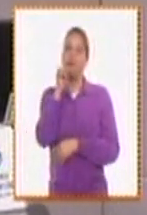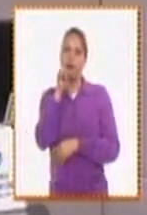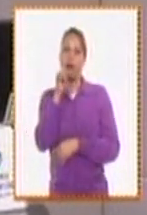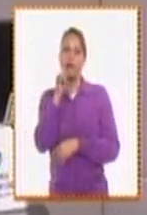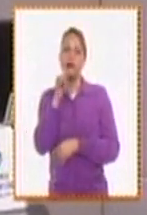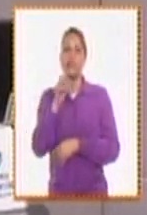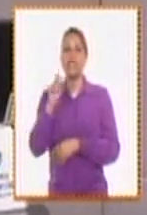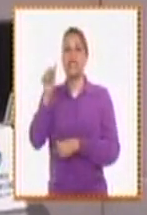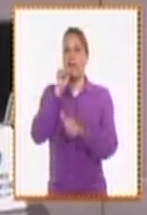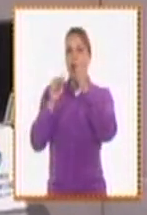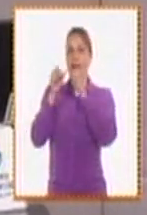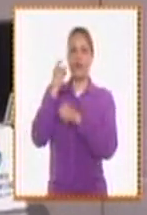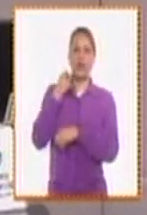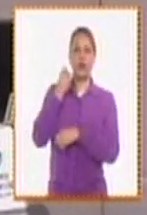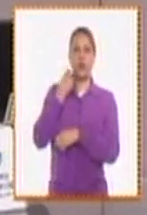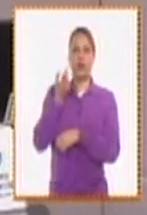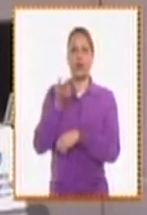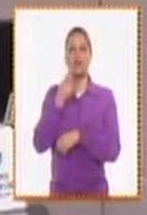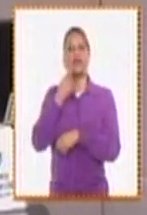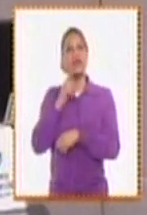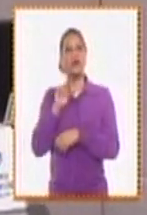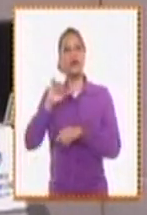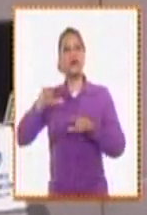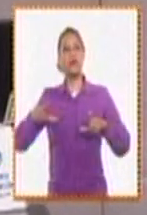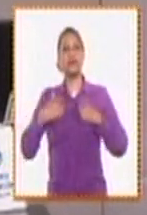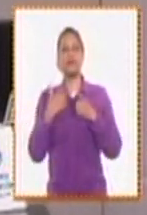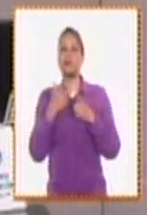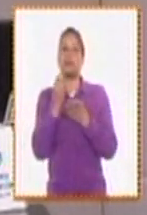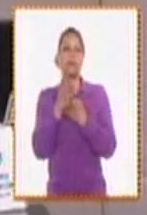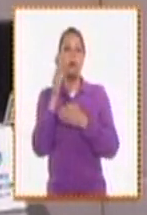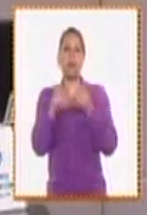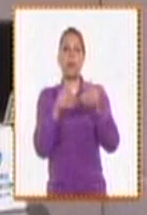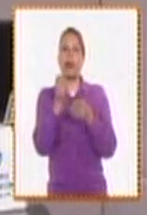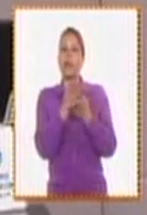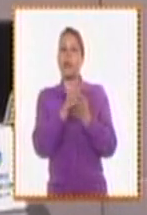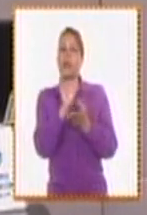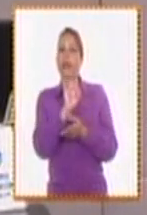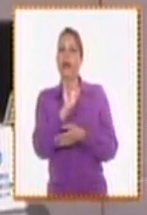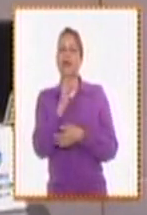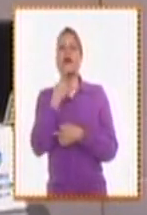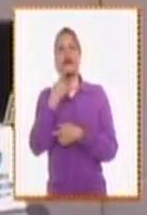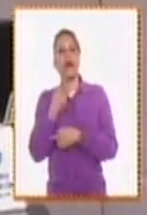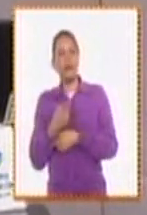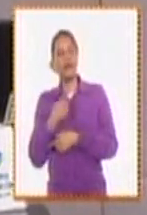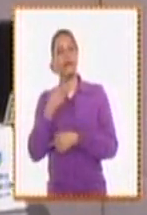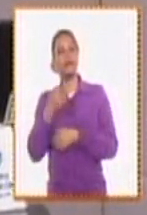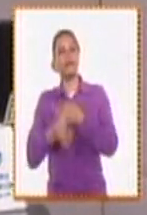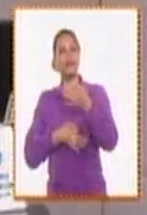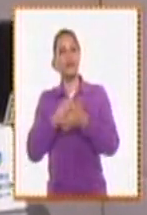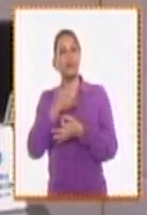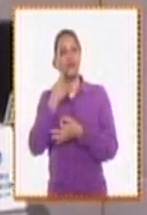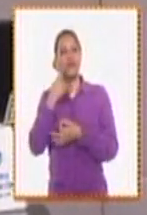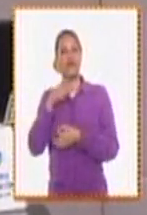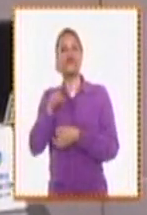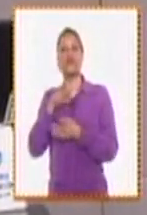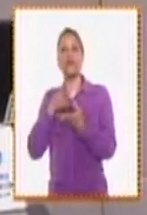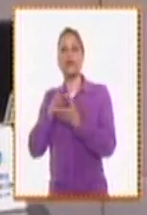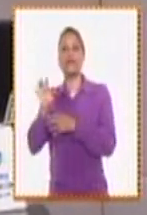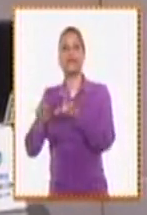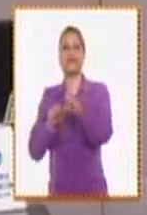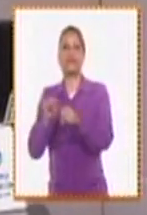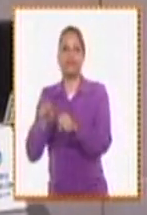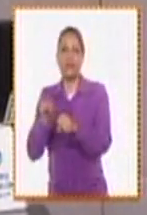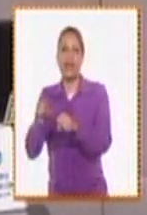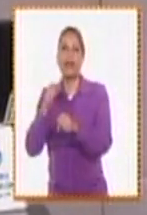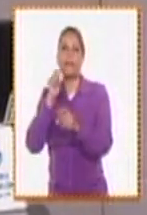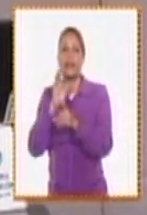bebidas alcohólicas y de una manera u otra han incumplido los deberes escolares. Por tanto, es lo que veníamos hablando, que nos daban señas que podíamos trabajar. Hay muchos